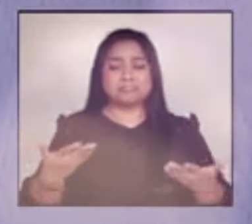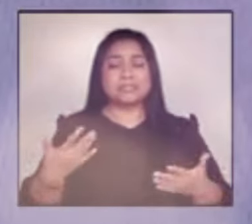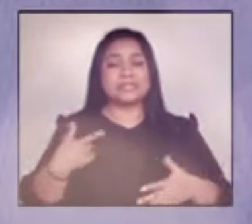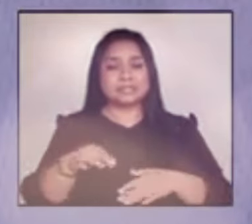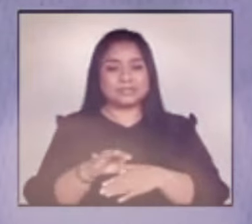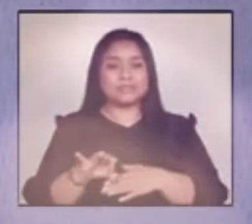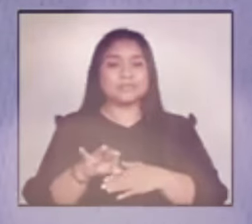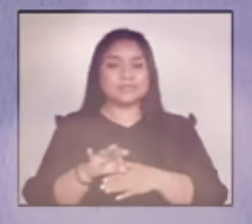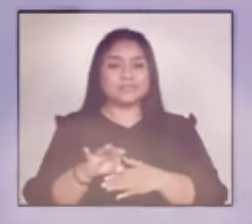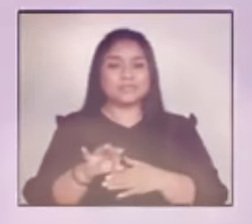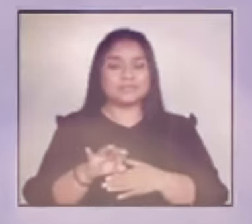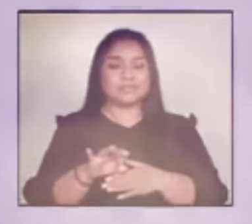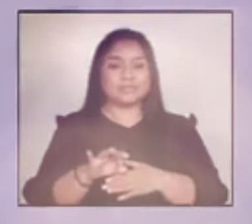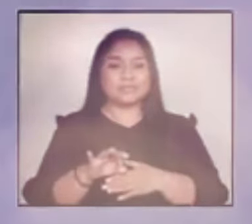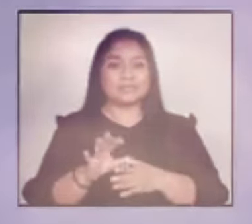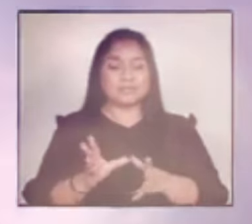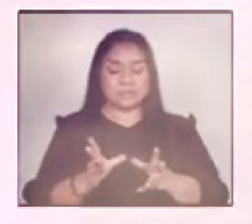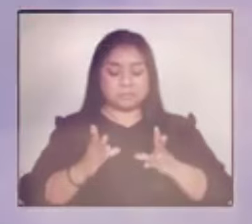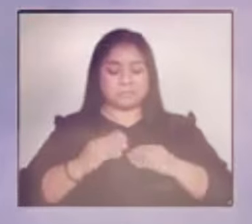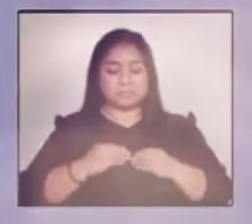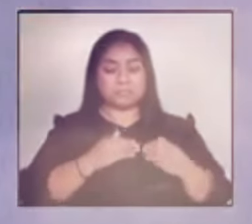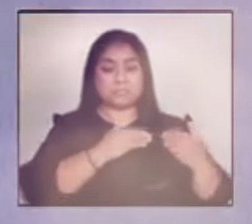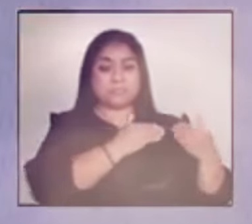funcionario que asume un compromiso.